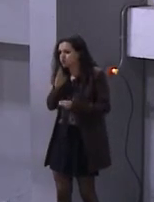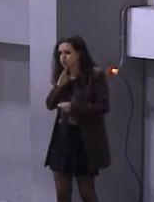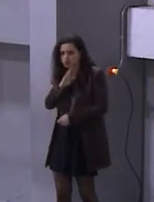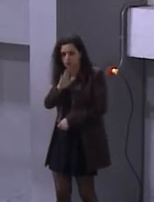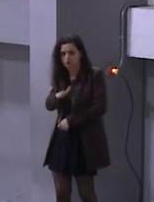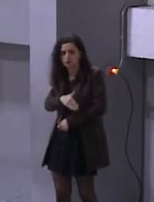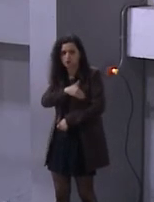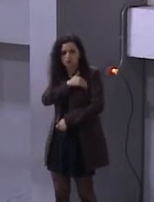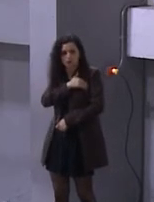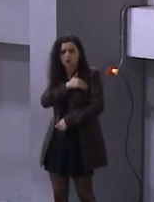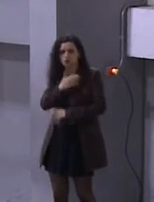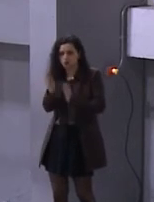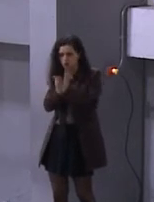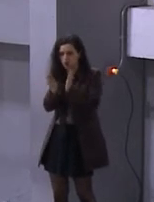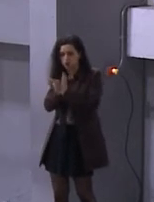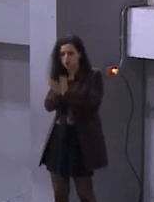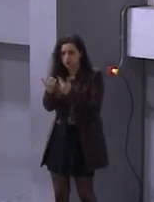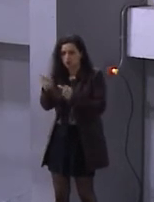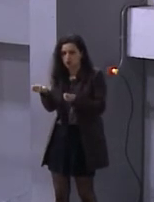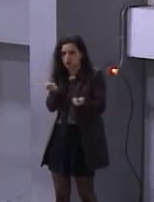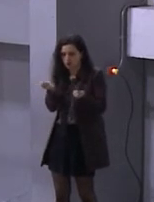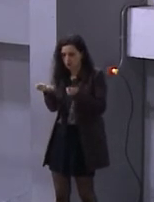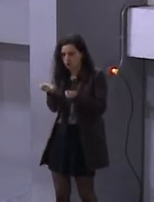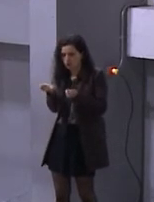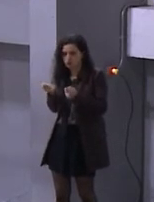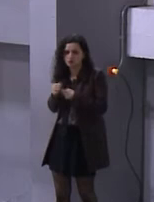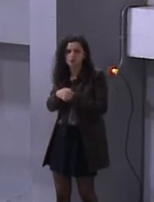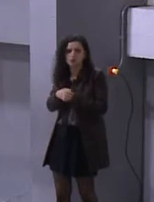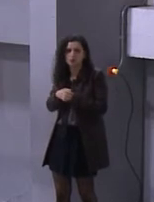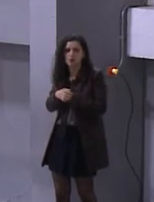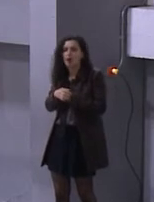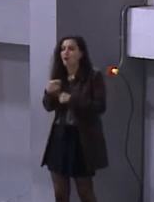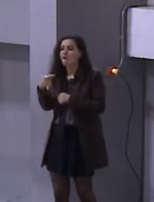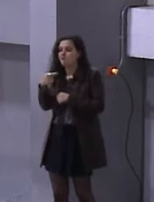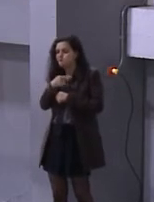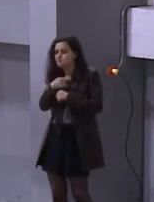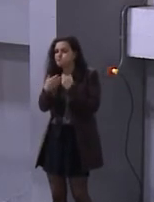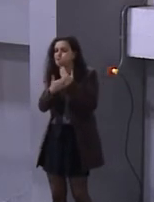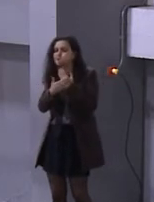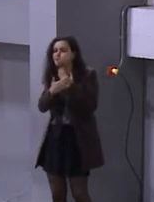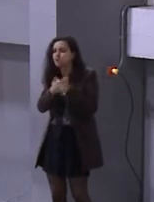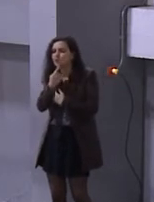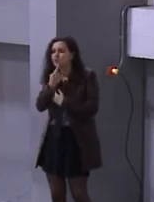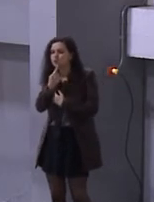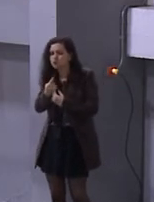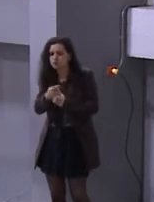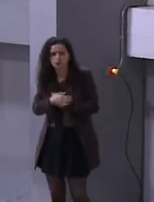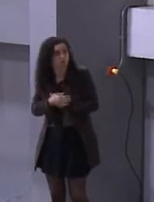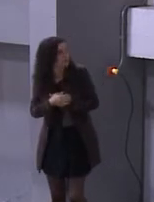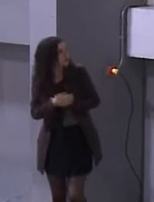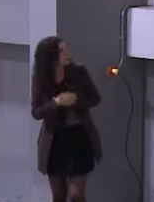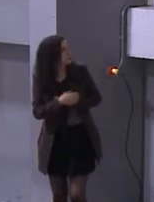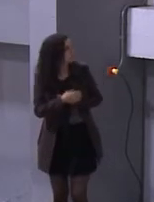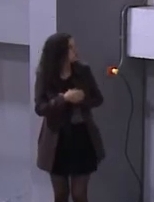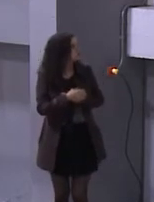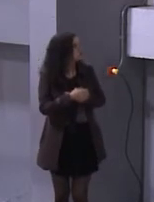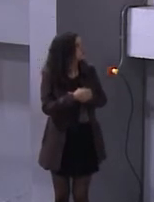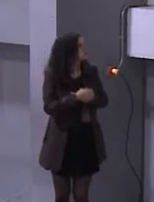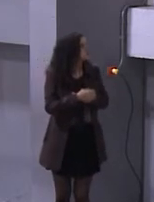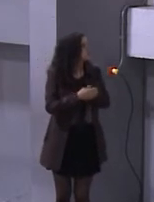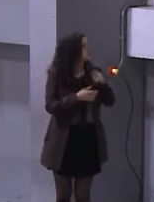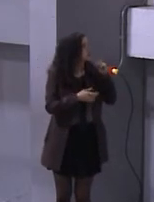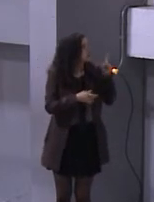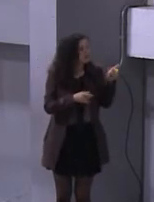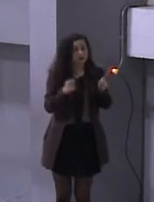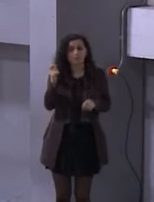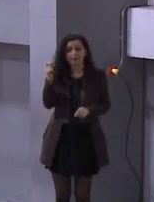de Educación Nacional, donde se indicaba que ese